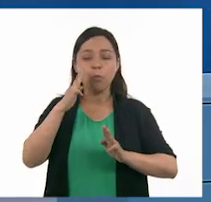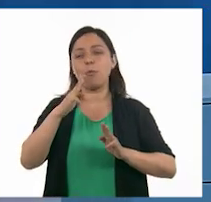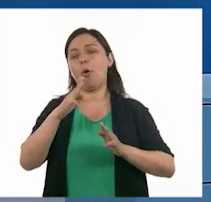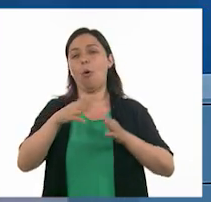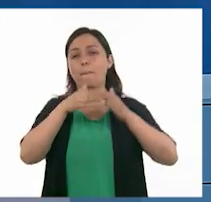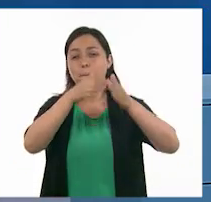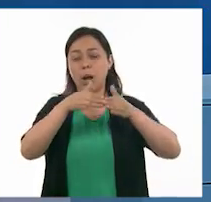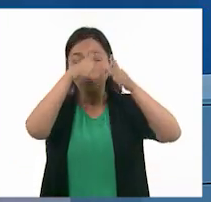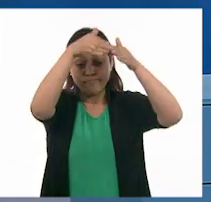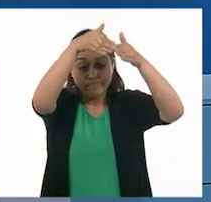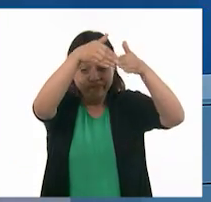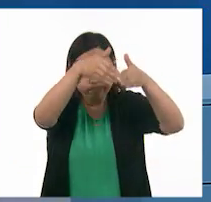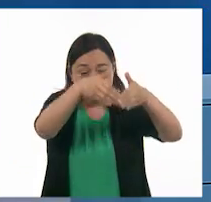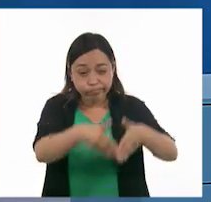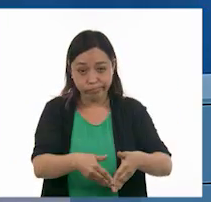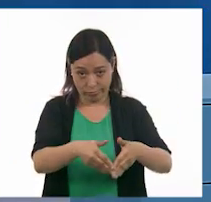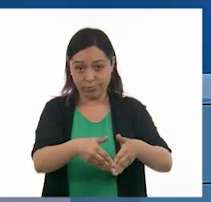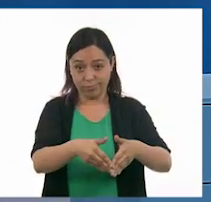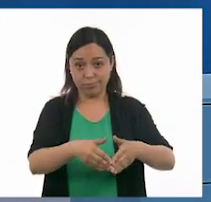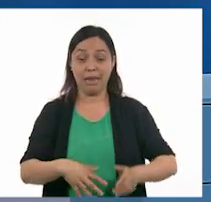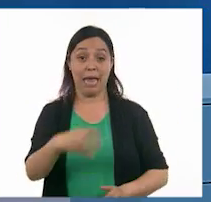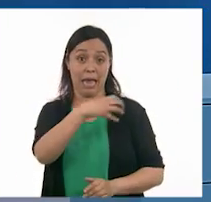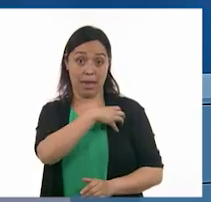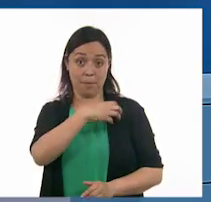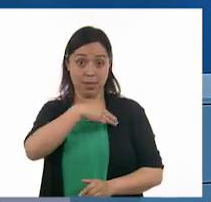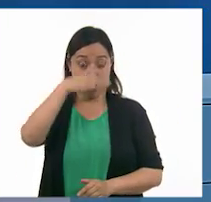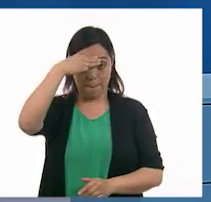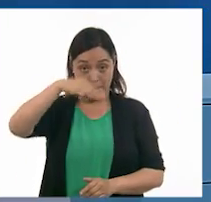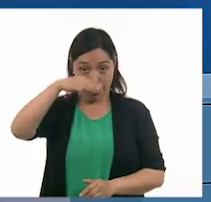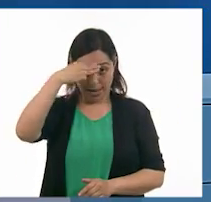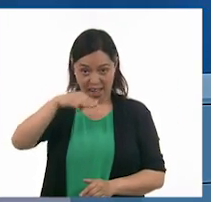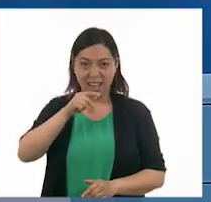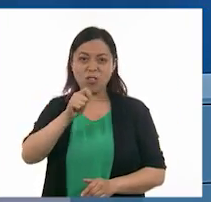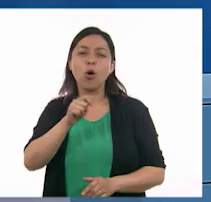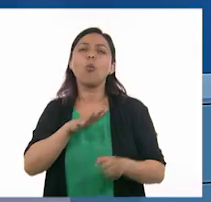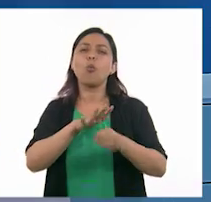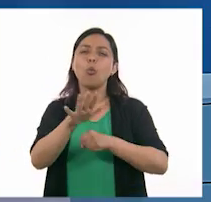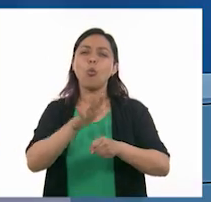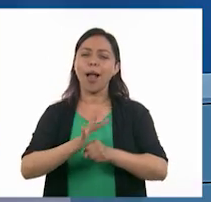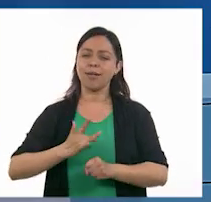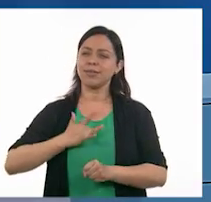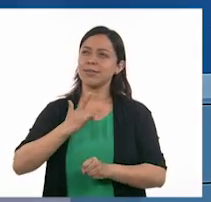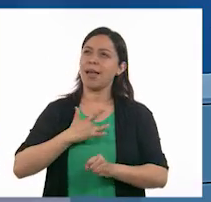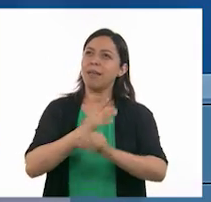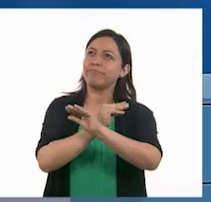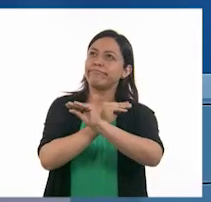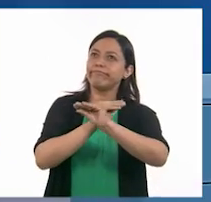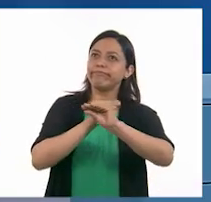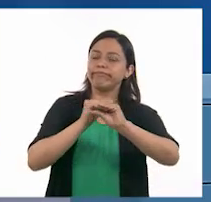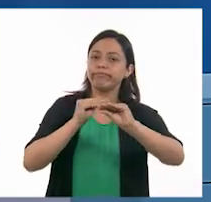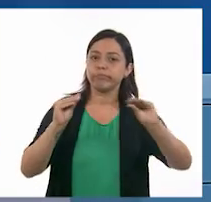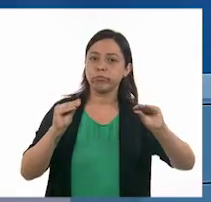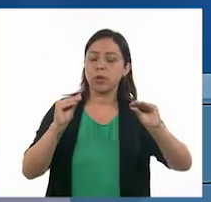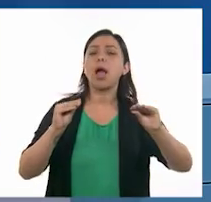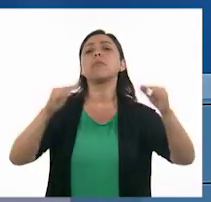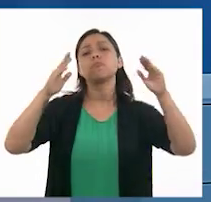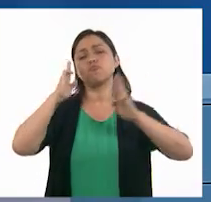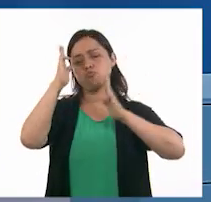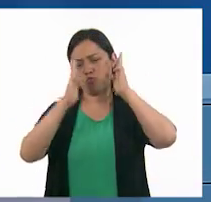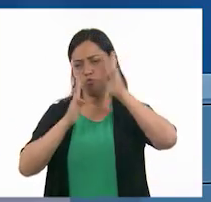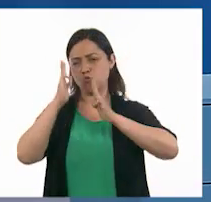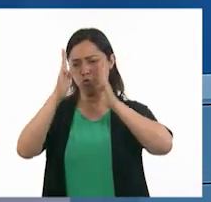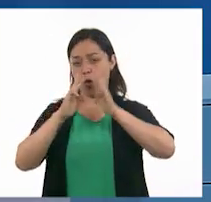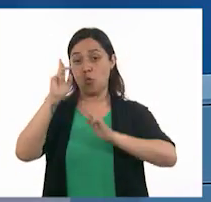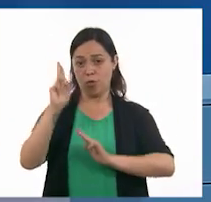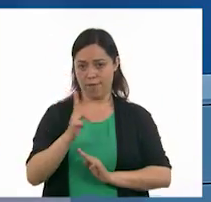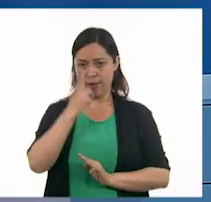su capital, Mexicali, podrán disfrutar el clima desértico mientras recorren el Museo Universitario y conocer la